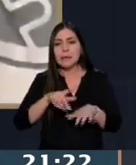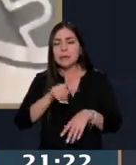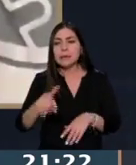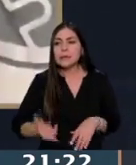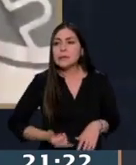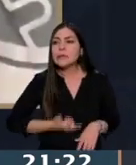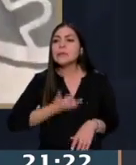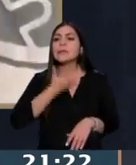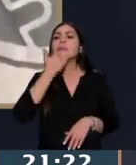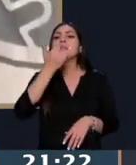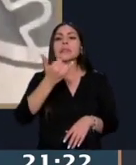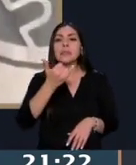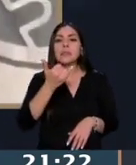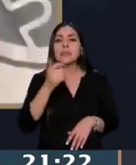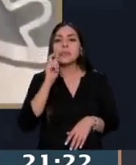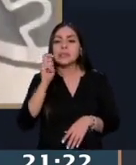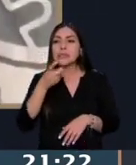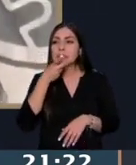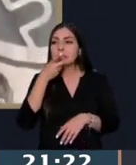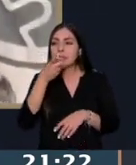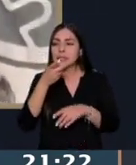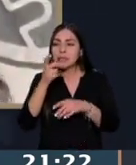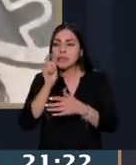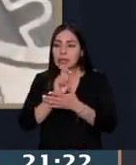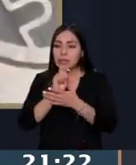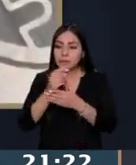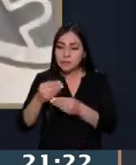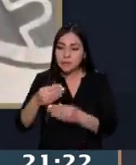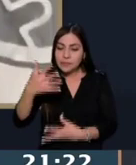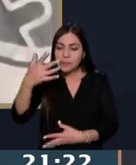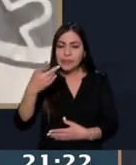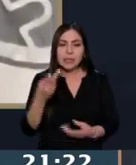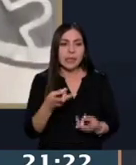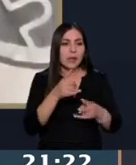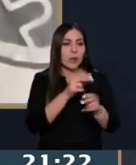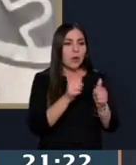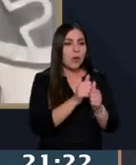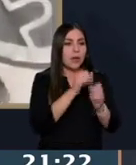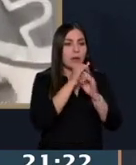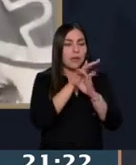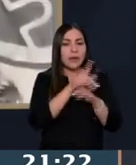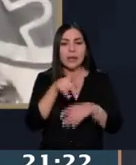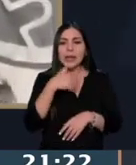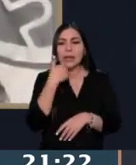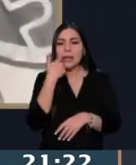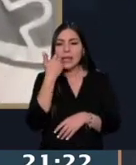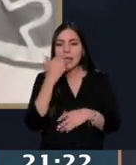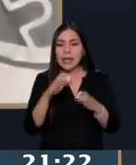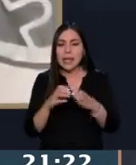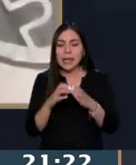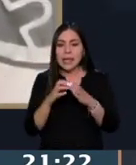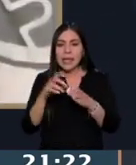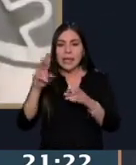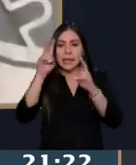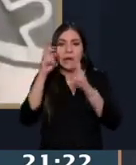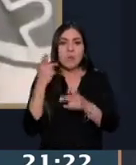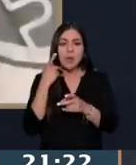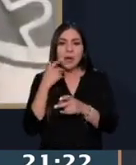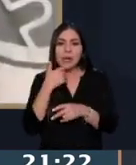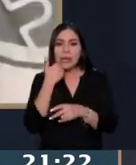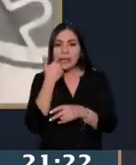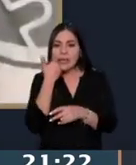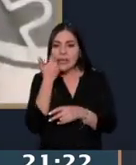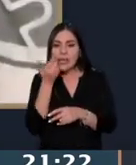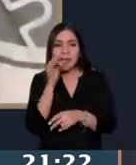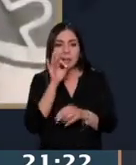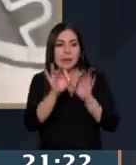editorialización con la información y está cargada de una posición política para desprestigiar a un gobierno. Eso es